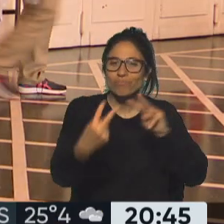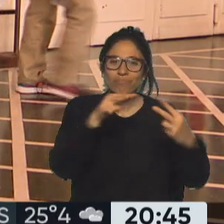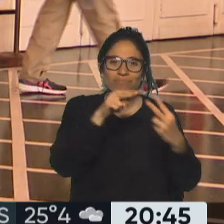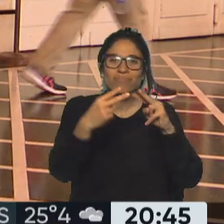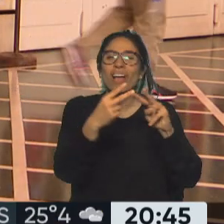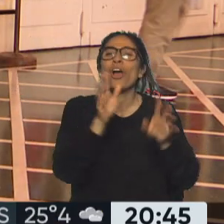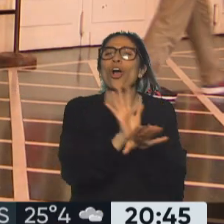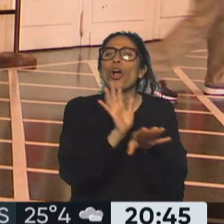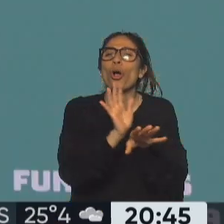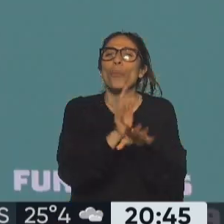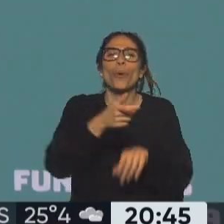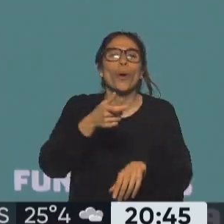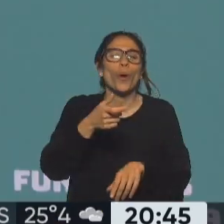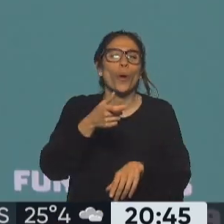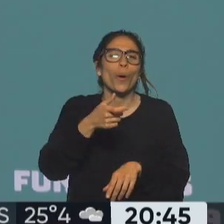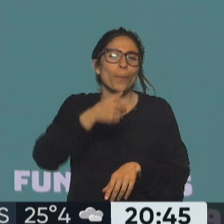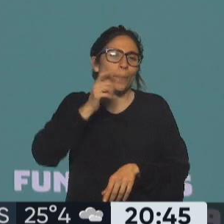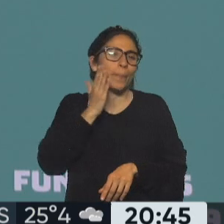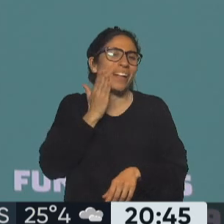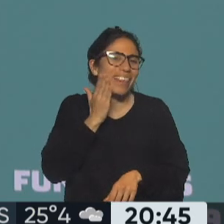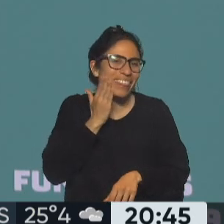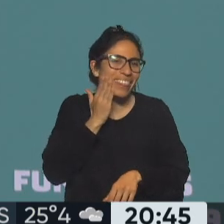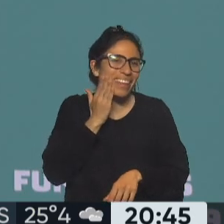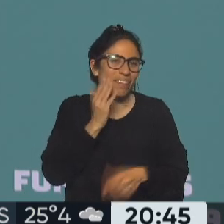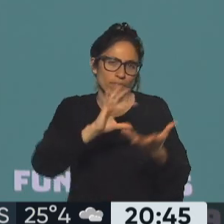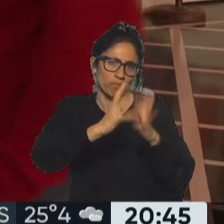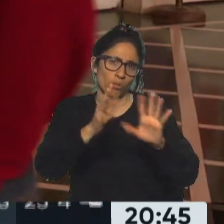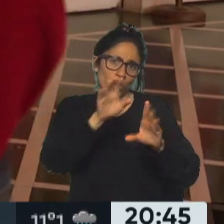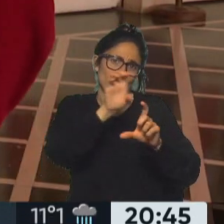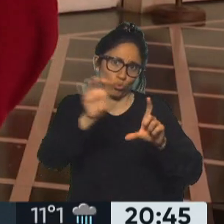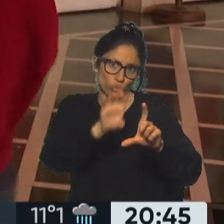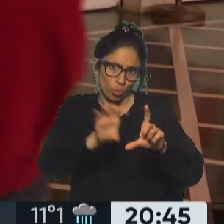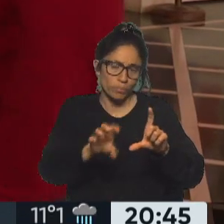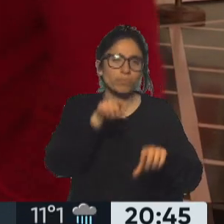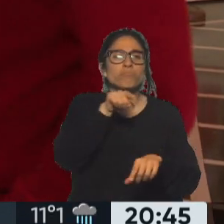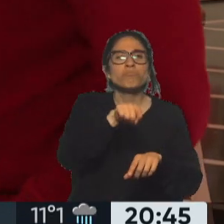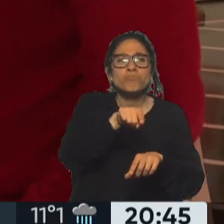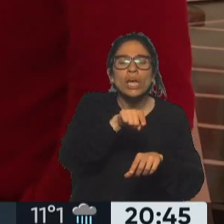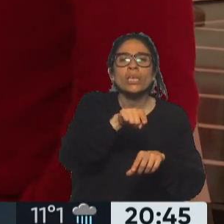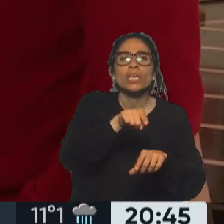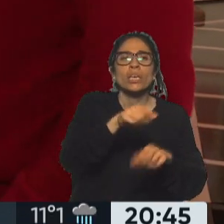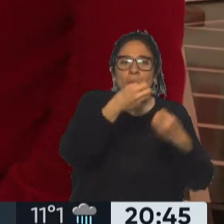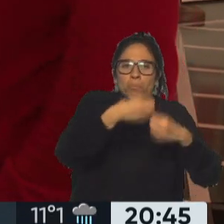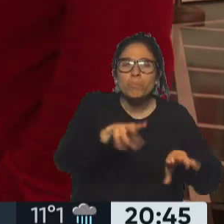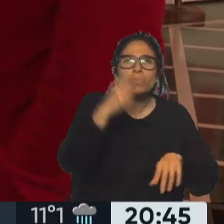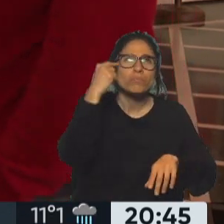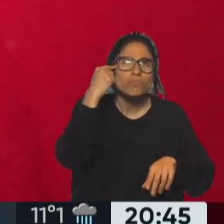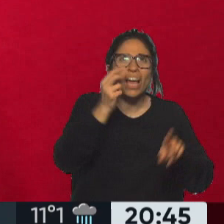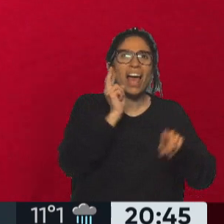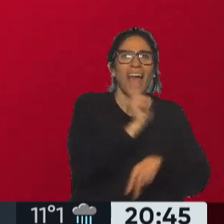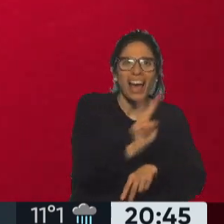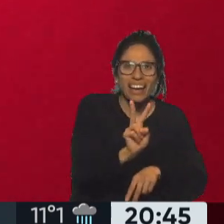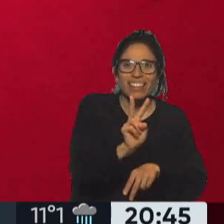gente quiso pisar el escenario, hacer propuestas artísticas, y empezamos a convocar a diferentes artistas para que trabajen con esa comunidad, y hoy